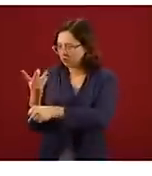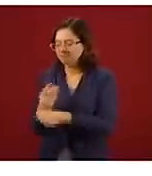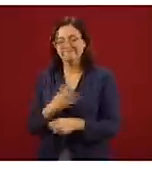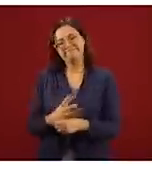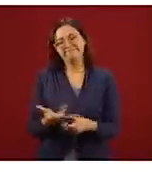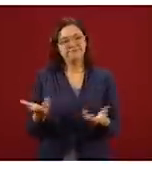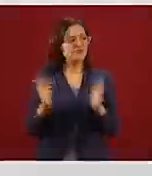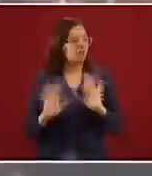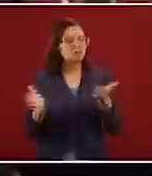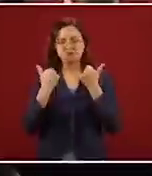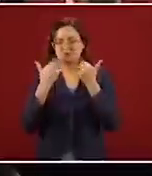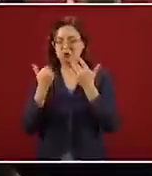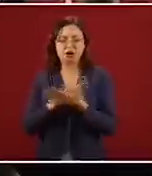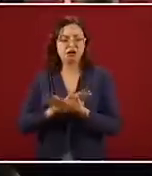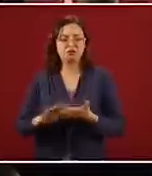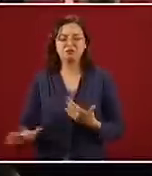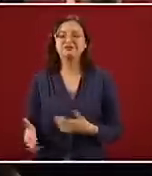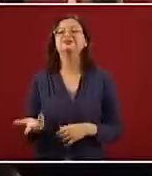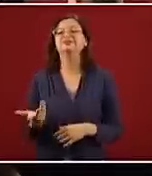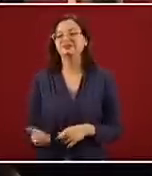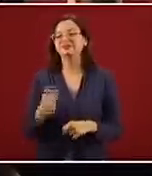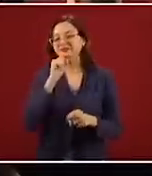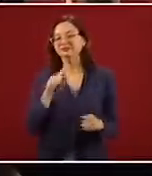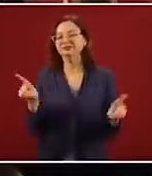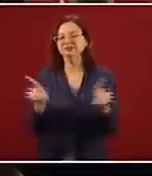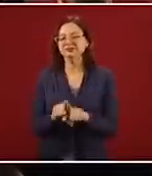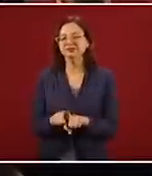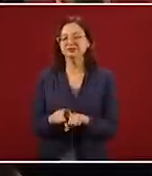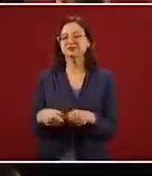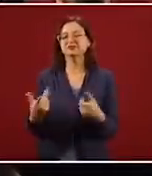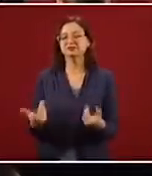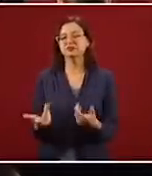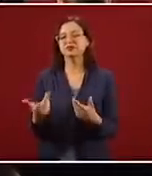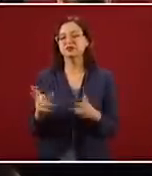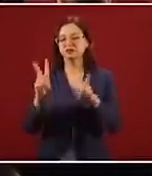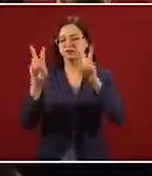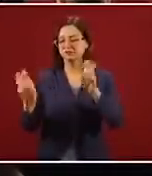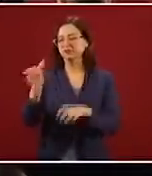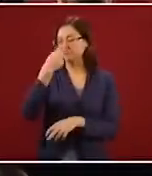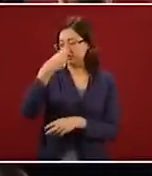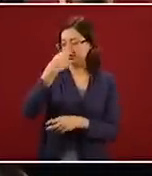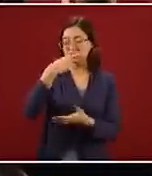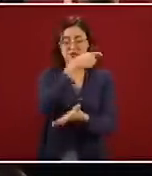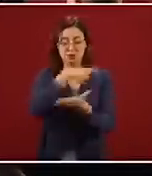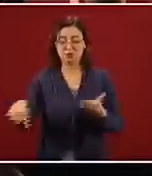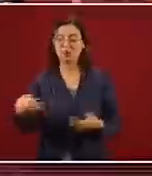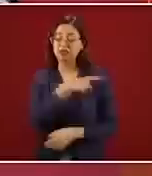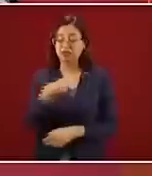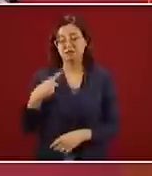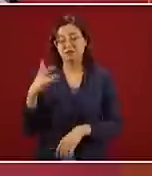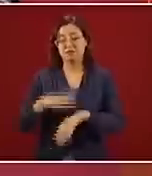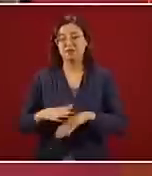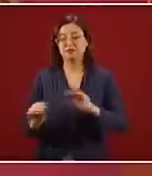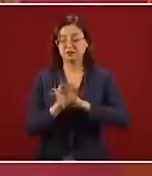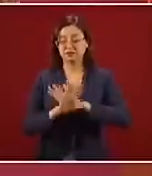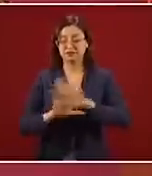operación. Finalmente, tenemos sobre las compras consolidadas, queremos dejar muy en claro lo siguiente. Para